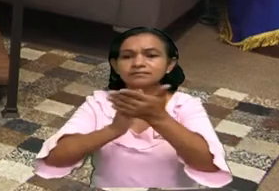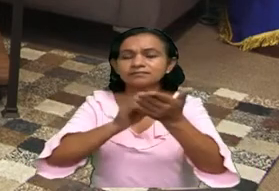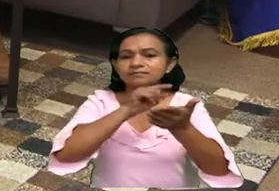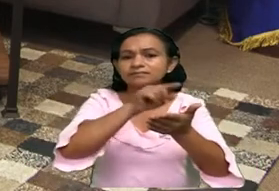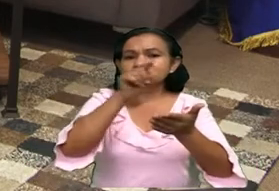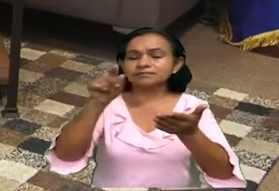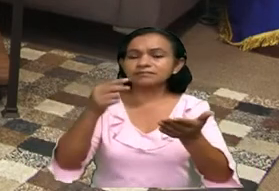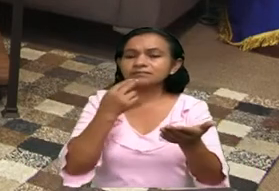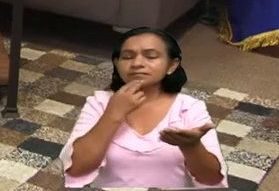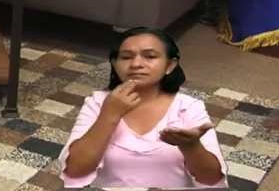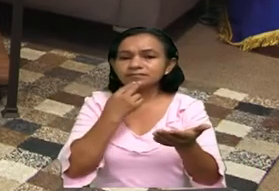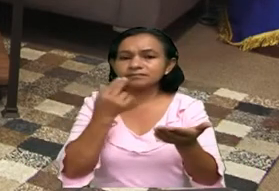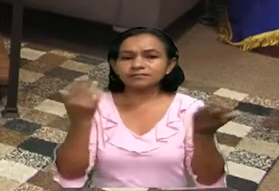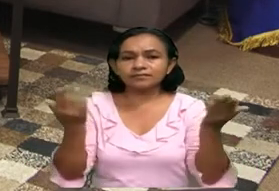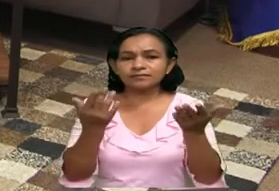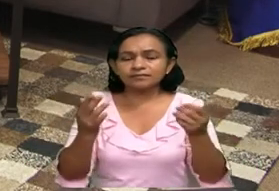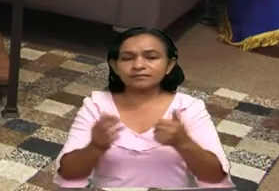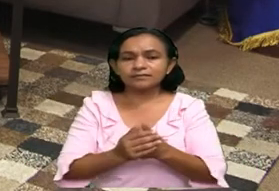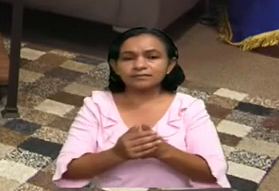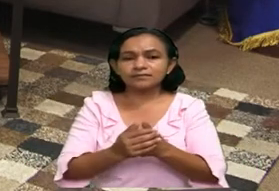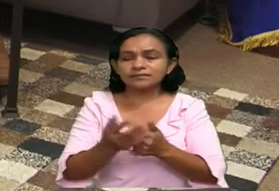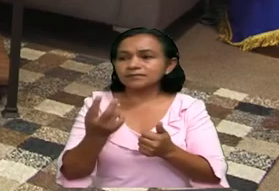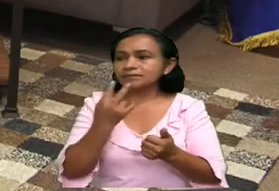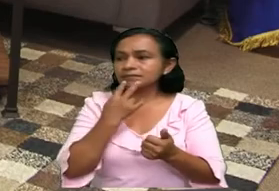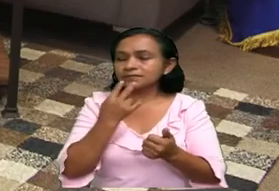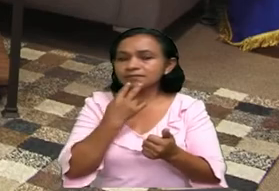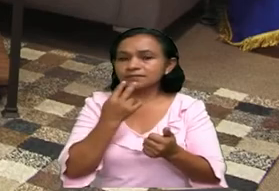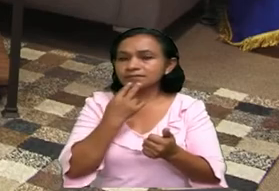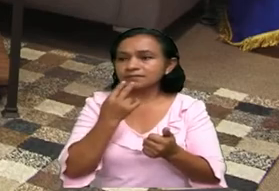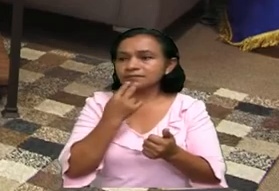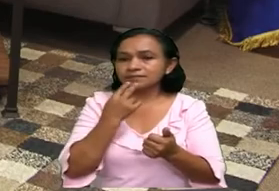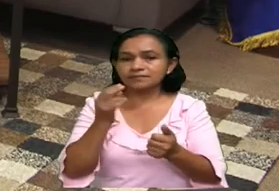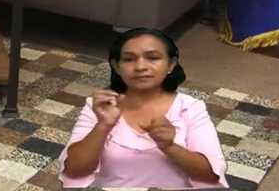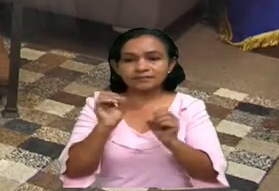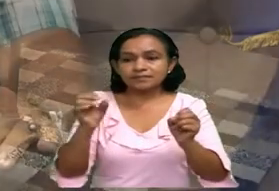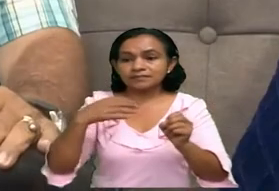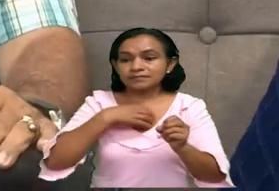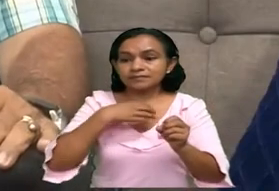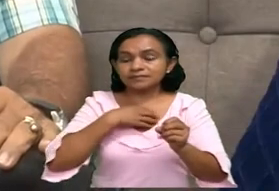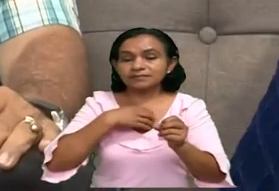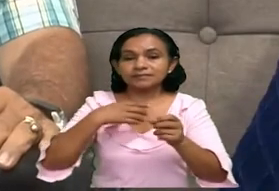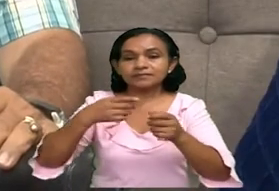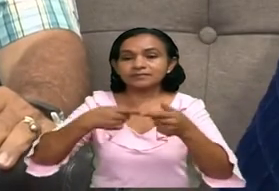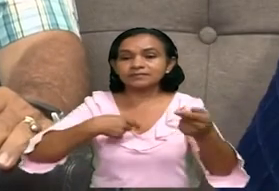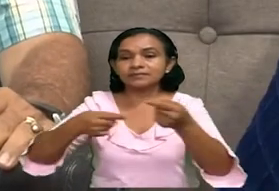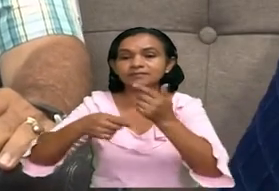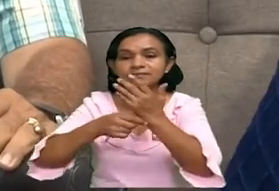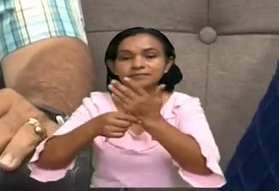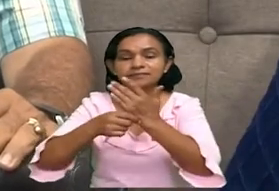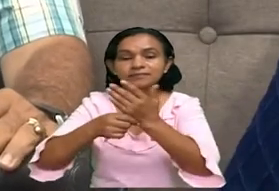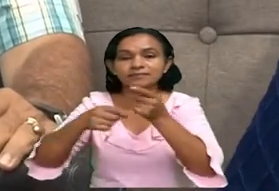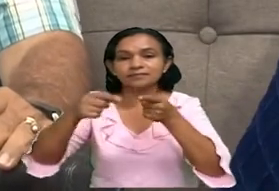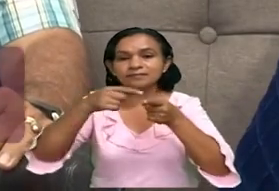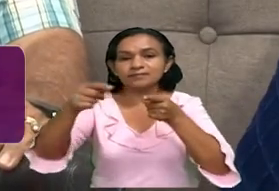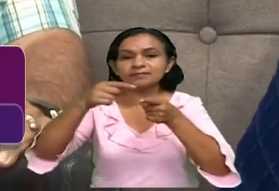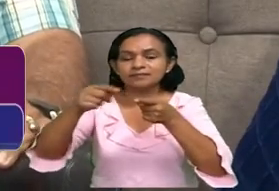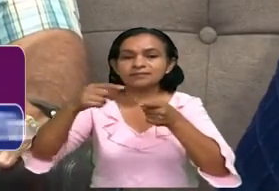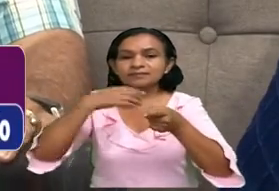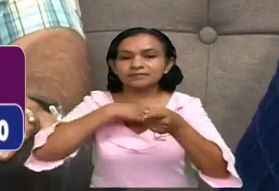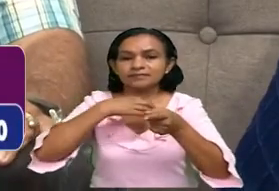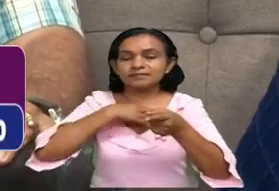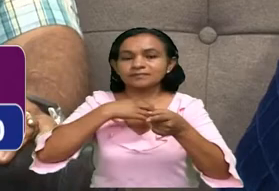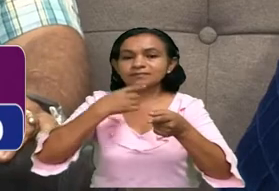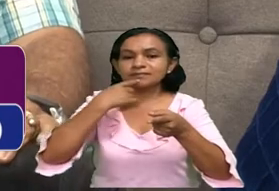tan categórico, que no tenga un rastro municipal. Okay. En los rastros municipales se realiza lo